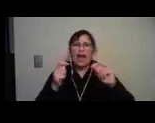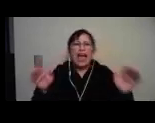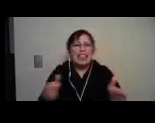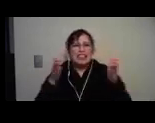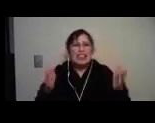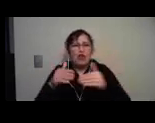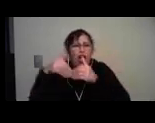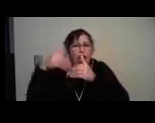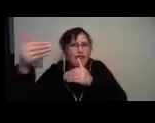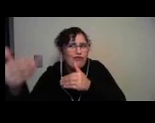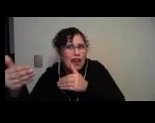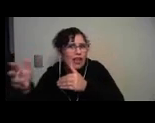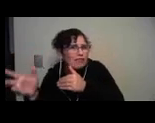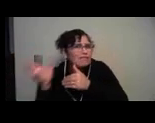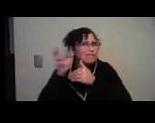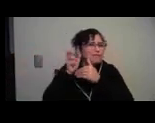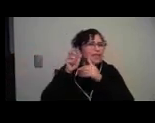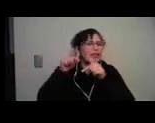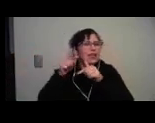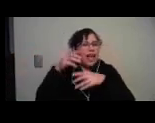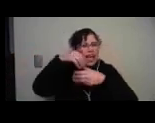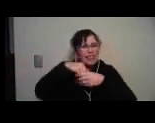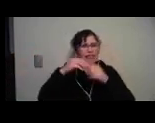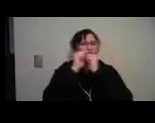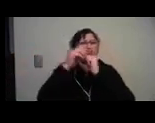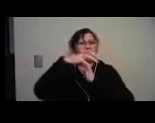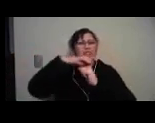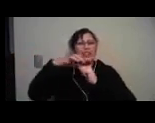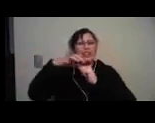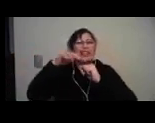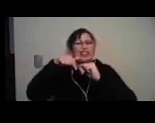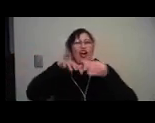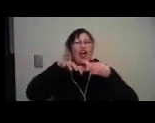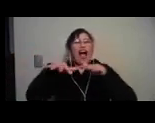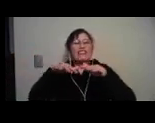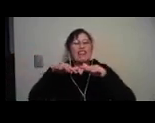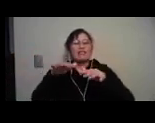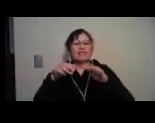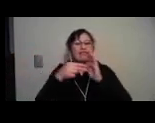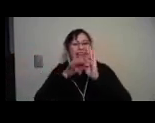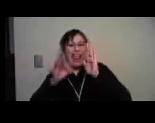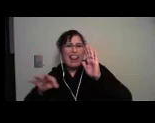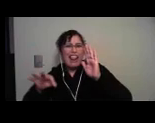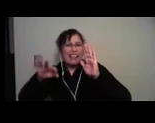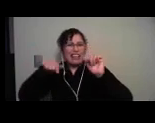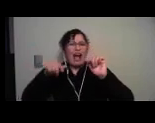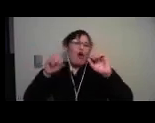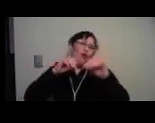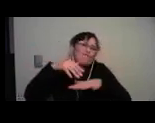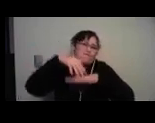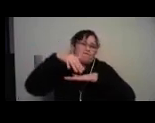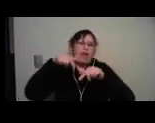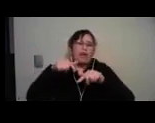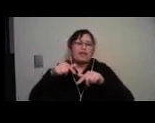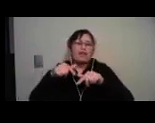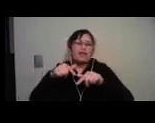definitiva, transformarlo en una actividad eléctrica que en definitiva va a favorecer o va a llevar a